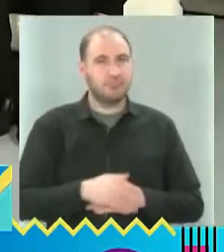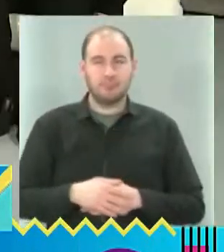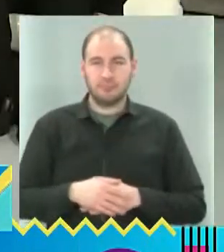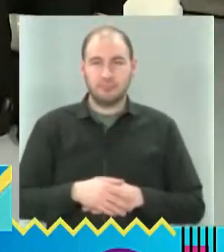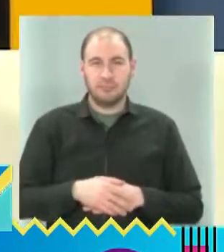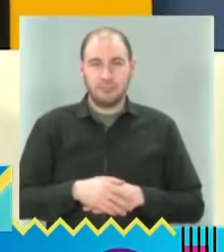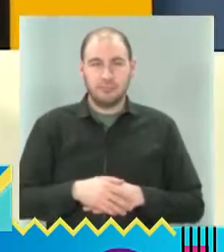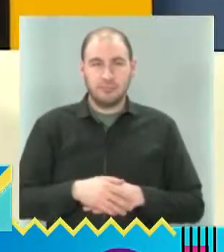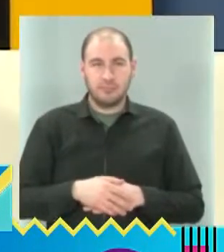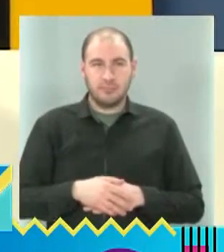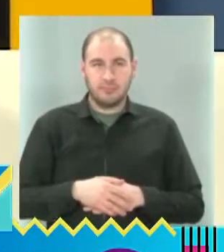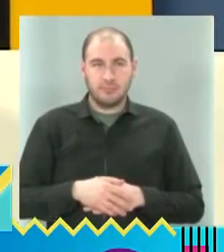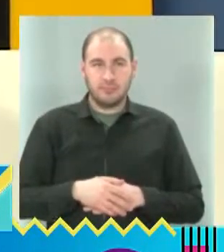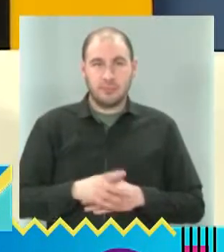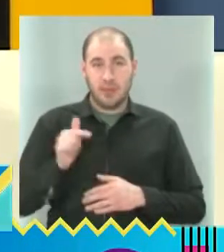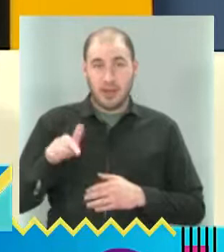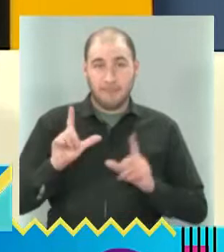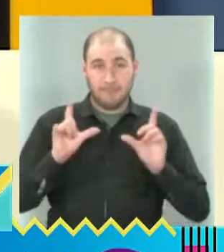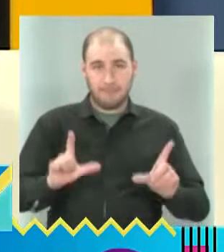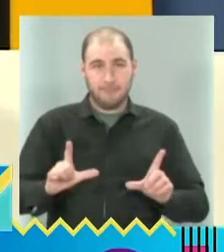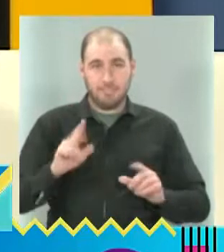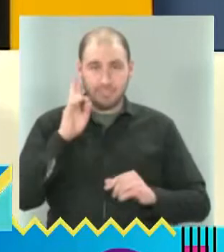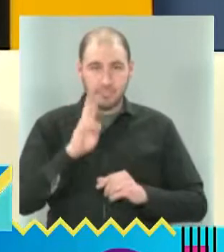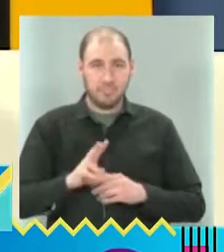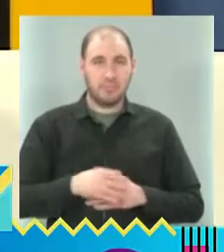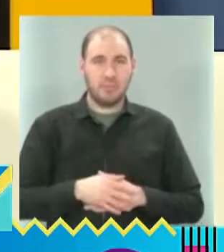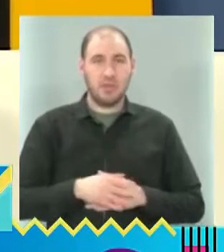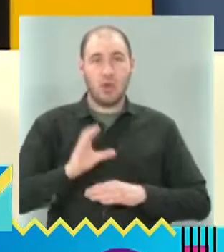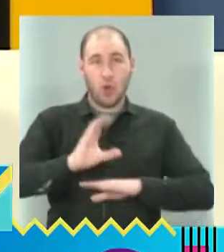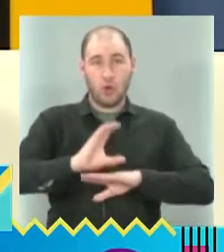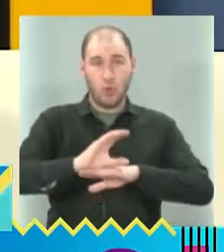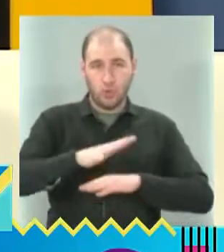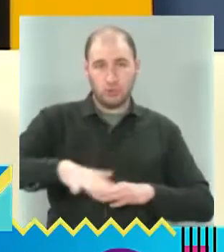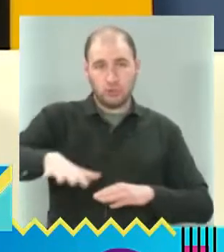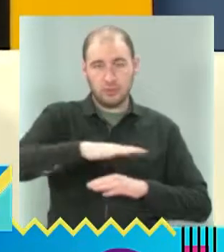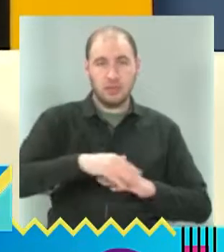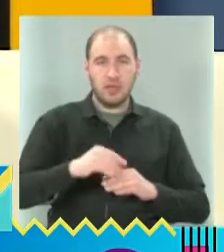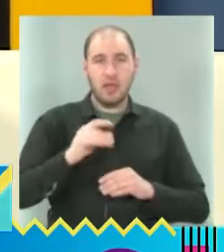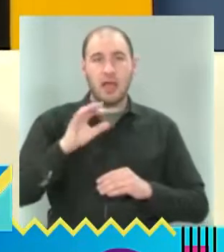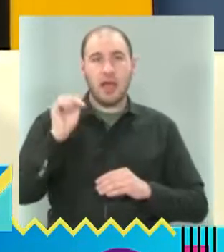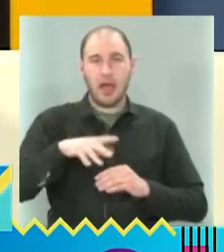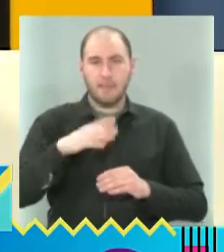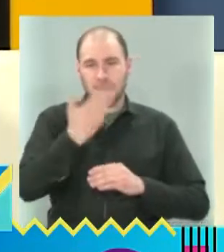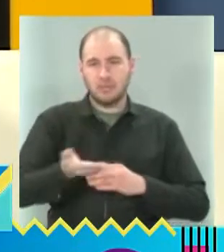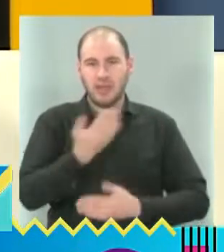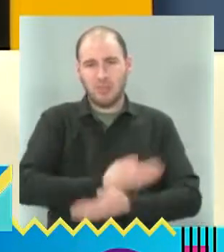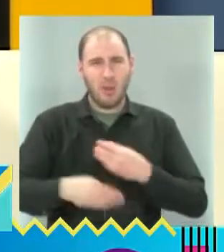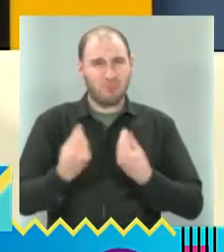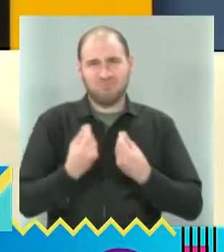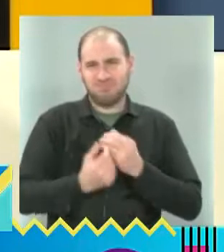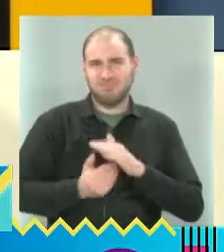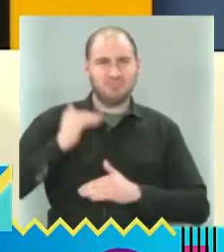supuesto. Ahí en una de las placas vimos que en Cuyo tenía la mayor cantidad de personas con